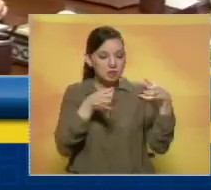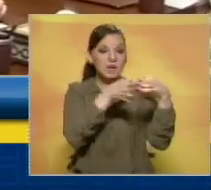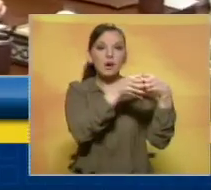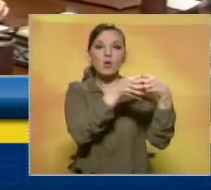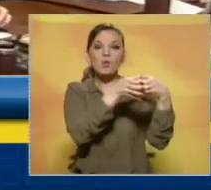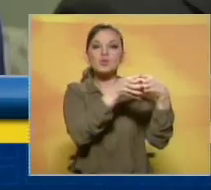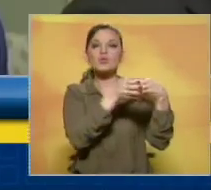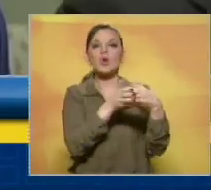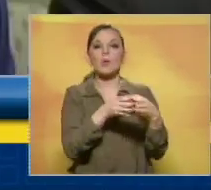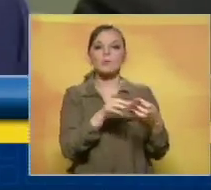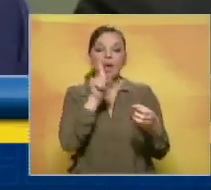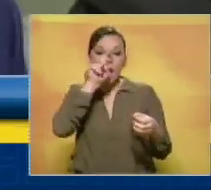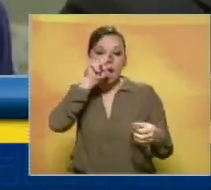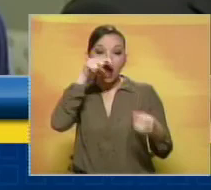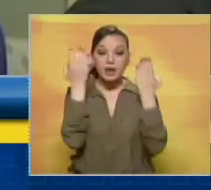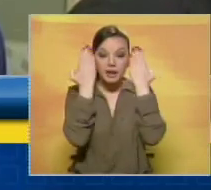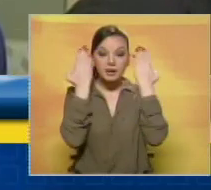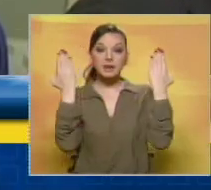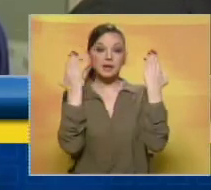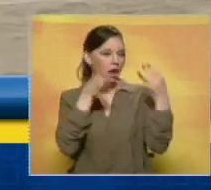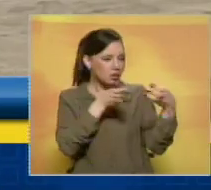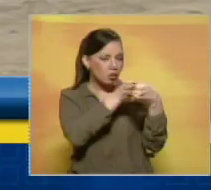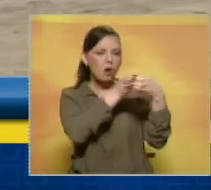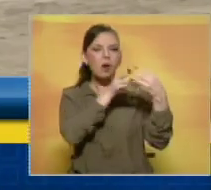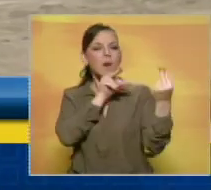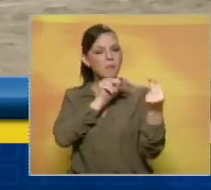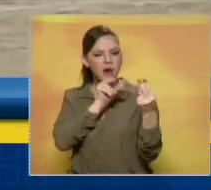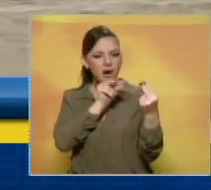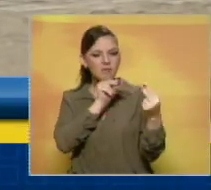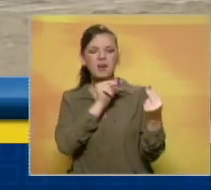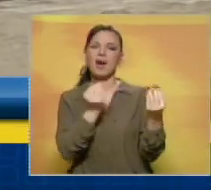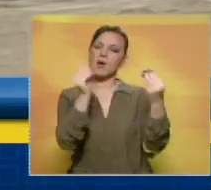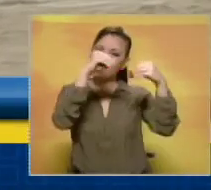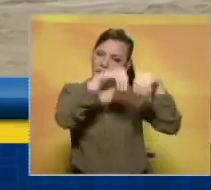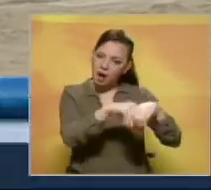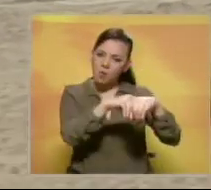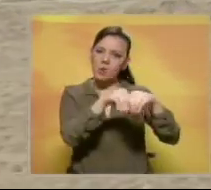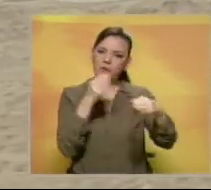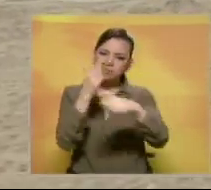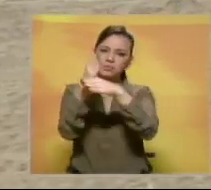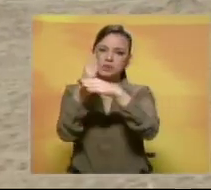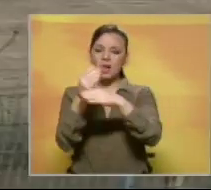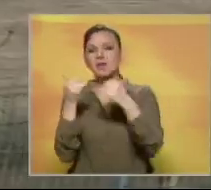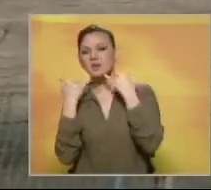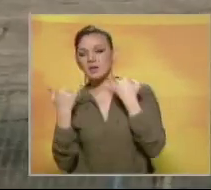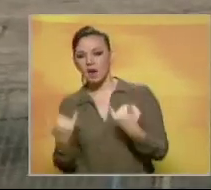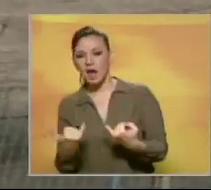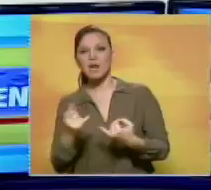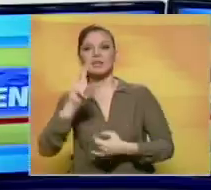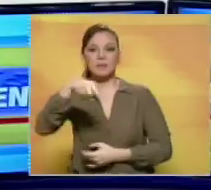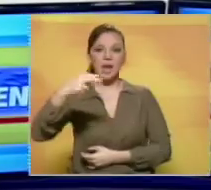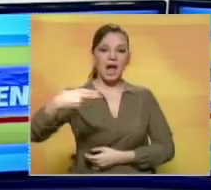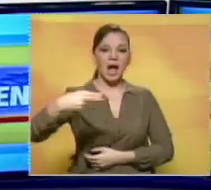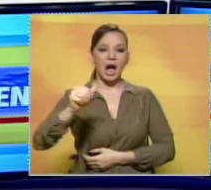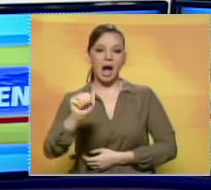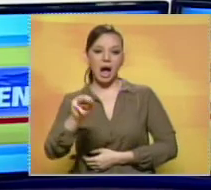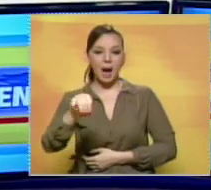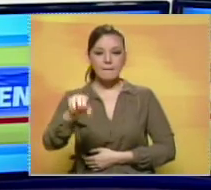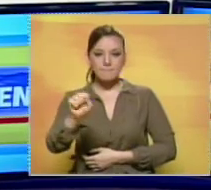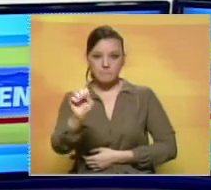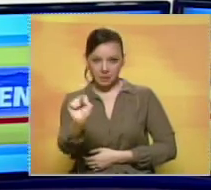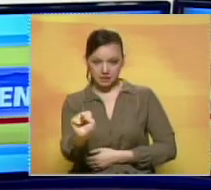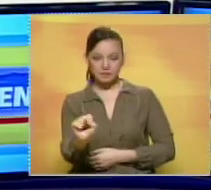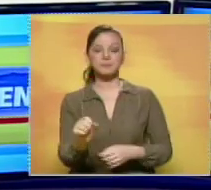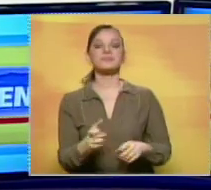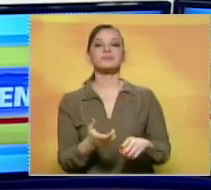con el secretario general de la ONU, Ban Ki-moon, en un intento por negociar una tregua entre Israel y Hamás. Listos para